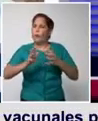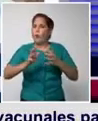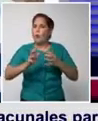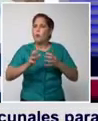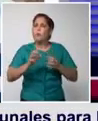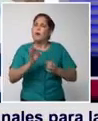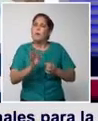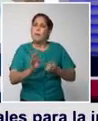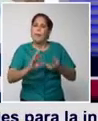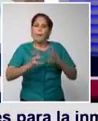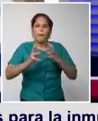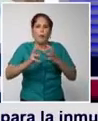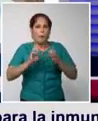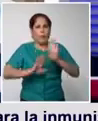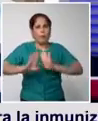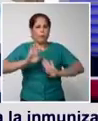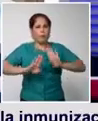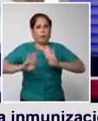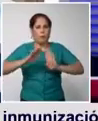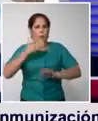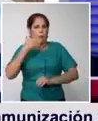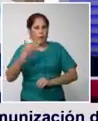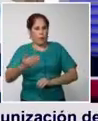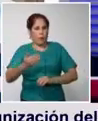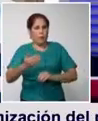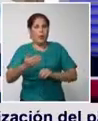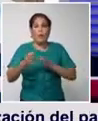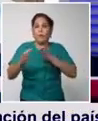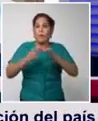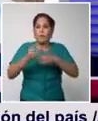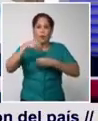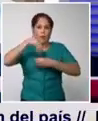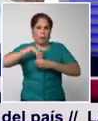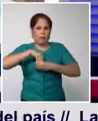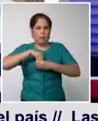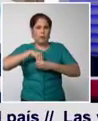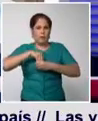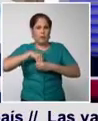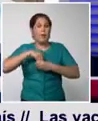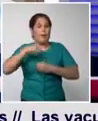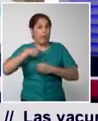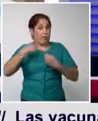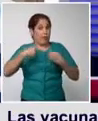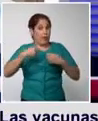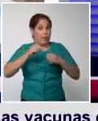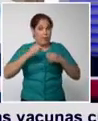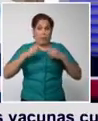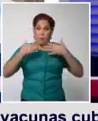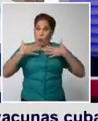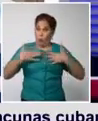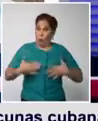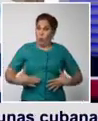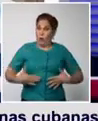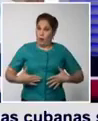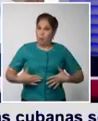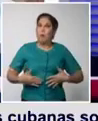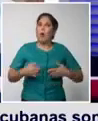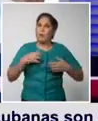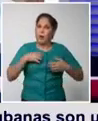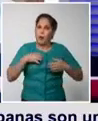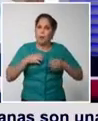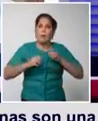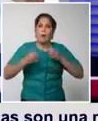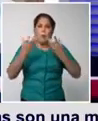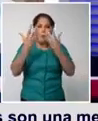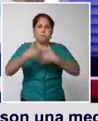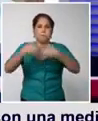los títulos de anticuerpos y la funcionalidad, es decir, la capacidad de esos anticuerpos de inhibir la unión